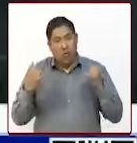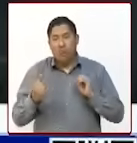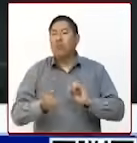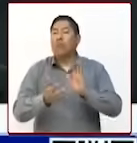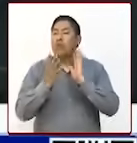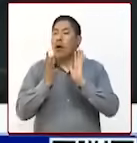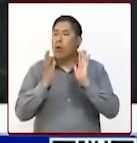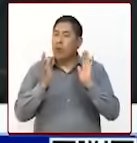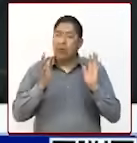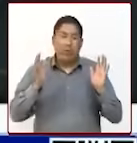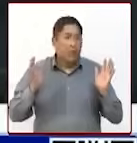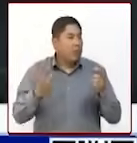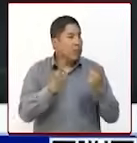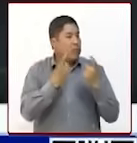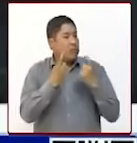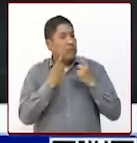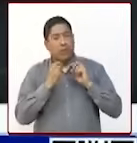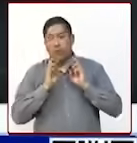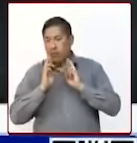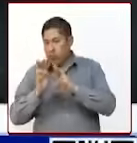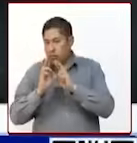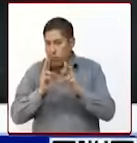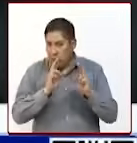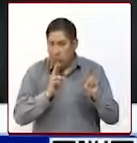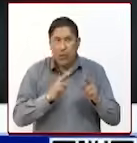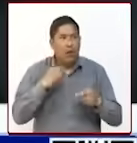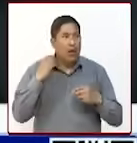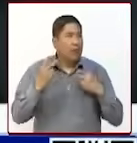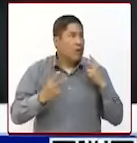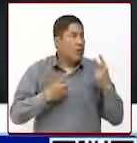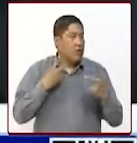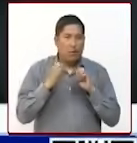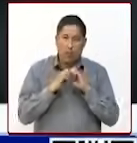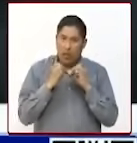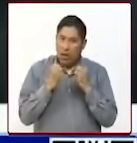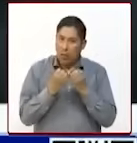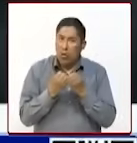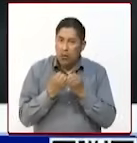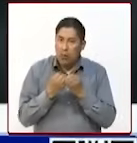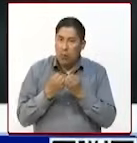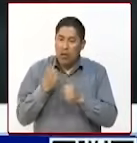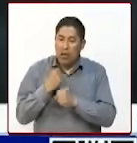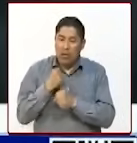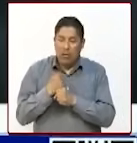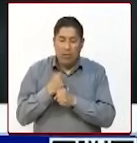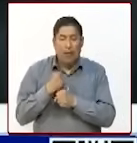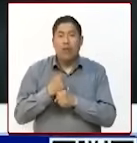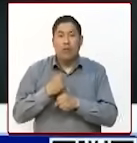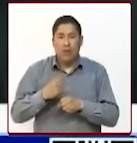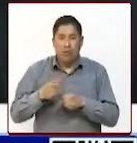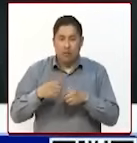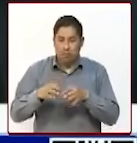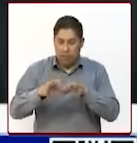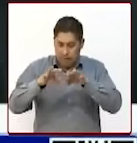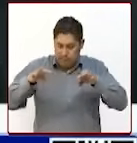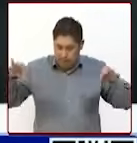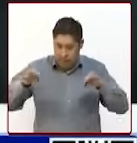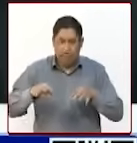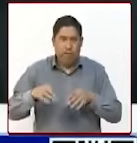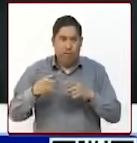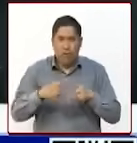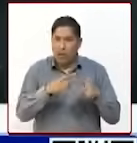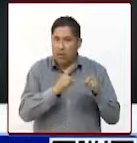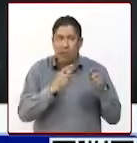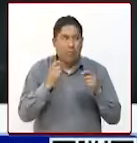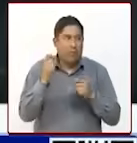prensa, también visitar a los equipos del INE que siguen trabajando, visitar varios medios de